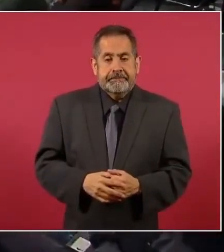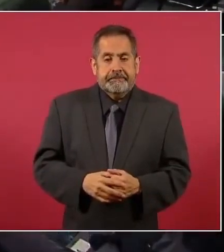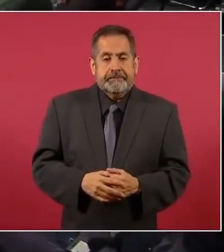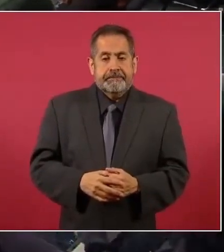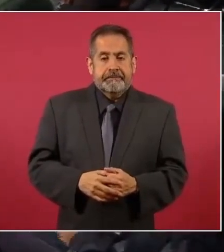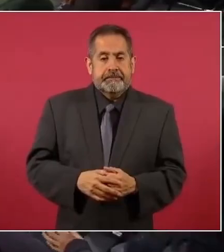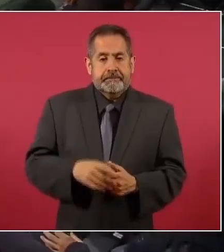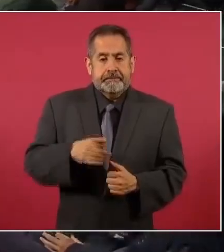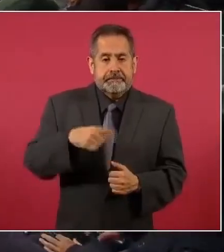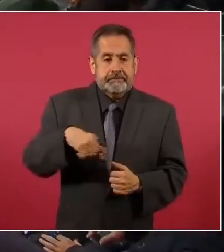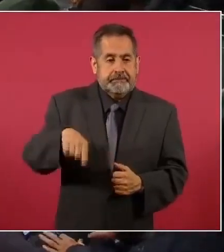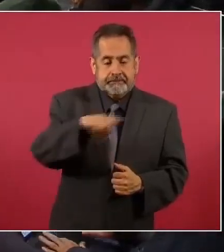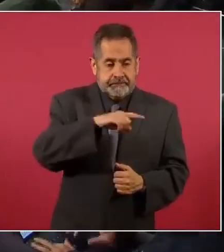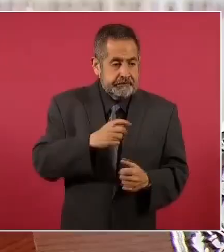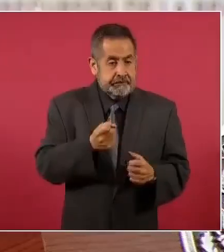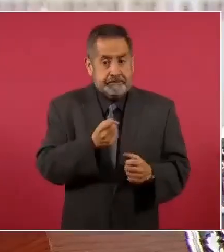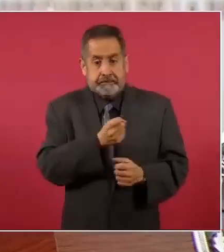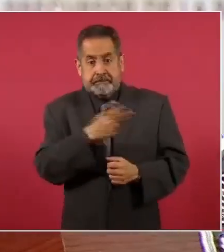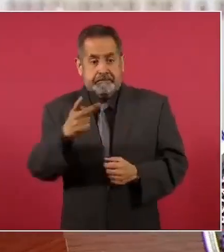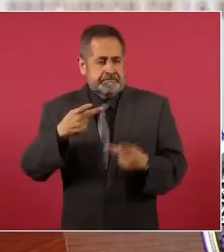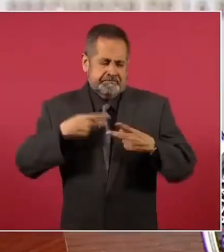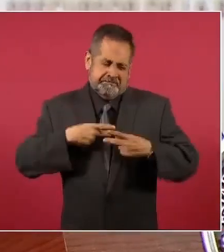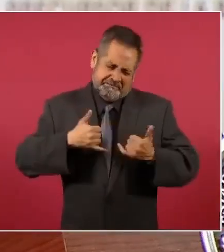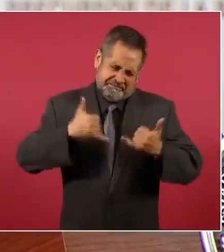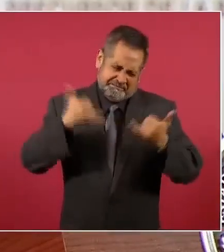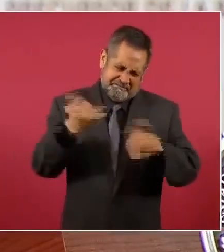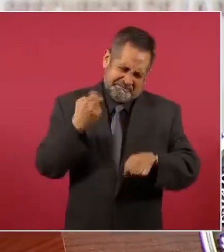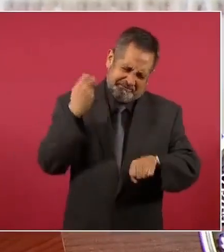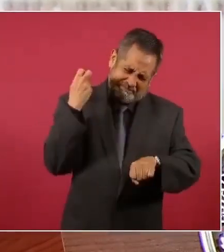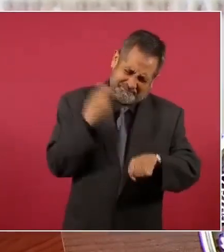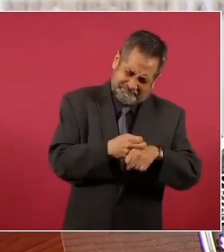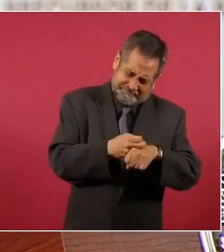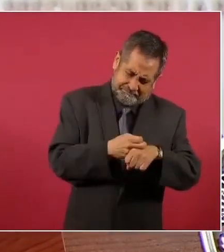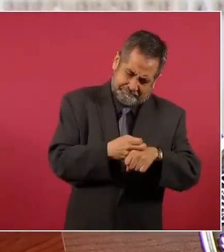hasta las piedras cambian de modo de parecer.